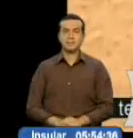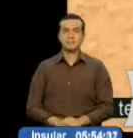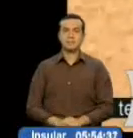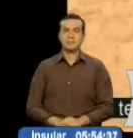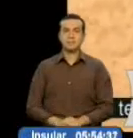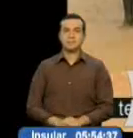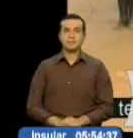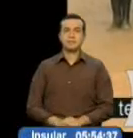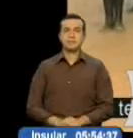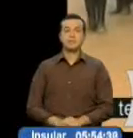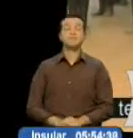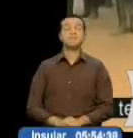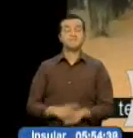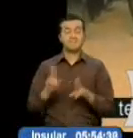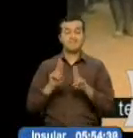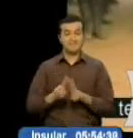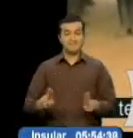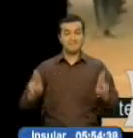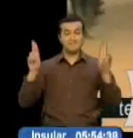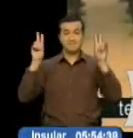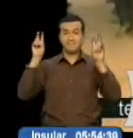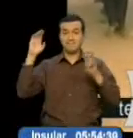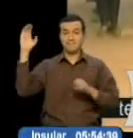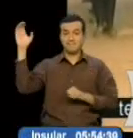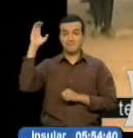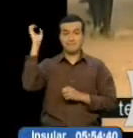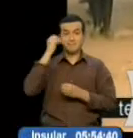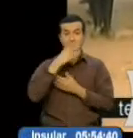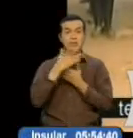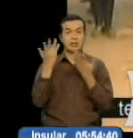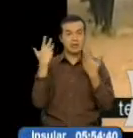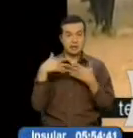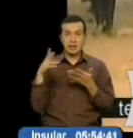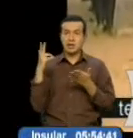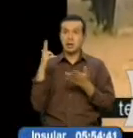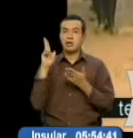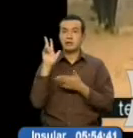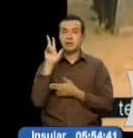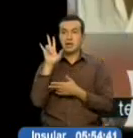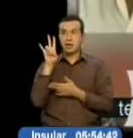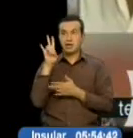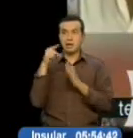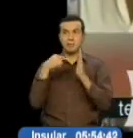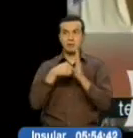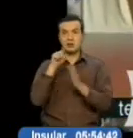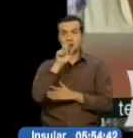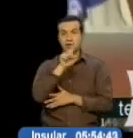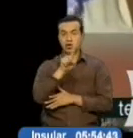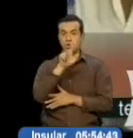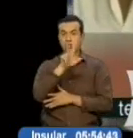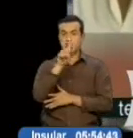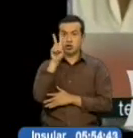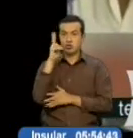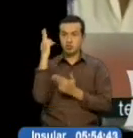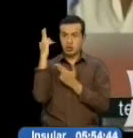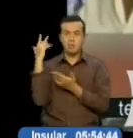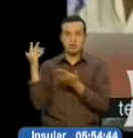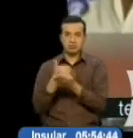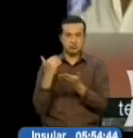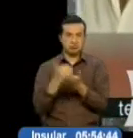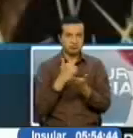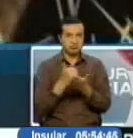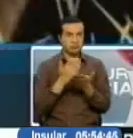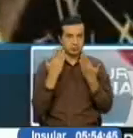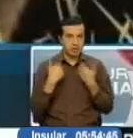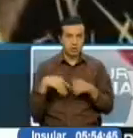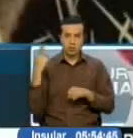La misión de la Organización de Naciones Unidas en Colombia anunció que ya almacenó las 7.132 armas individuales de la guerrilla de las FARC